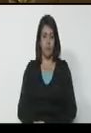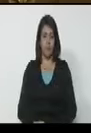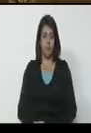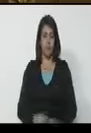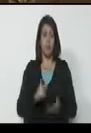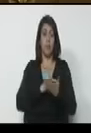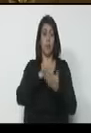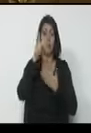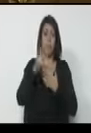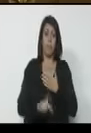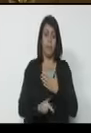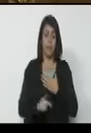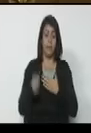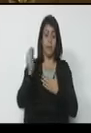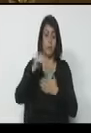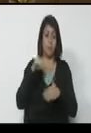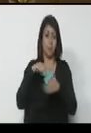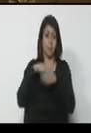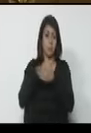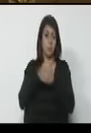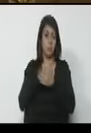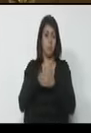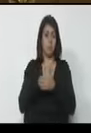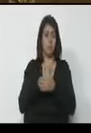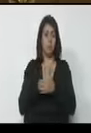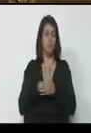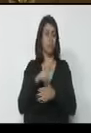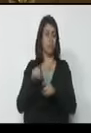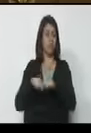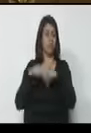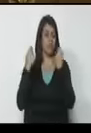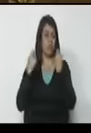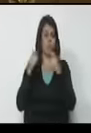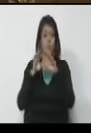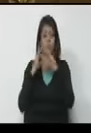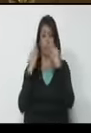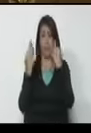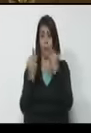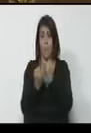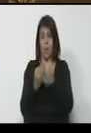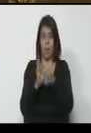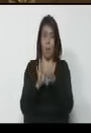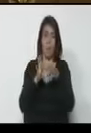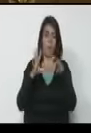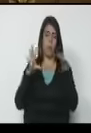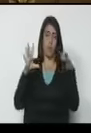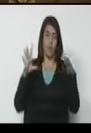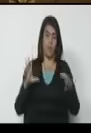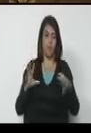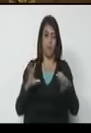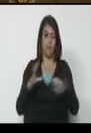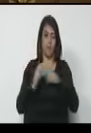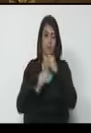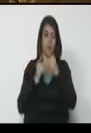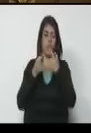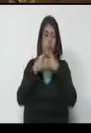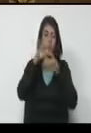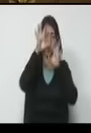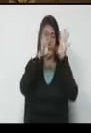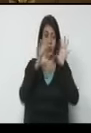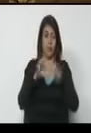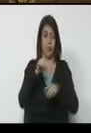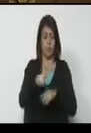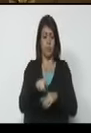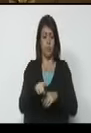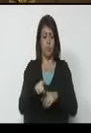El plan golpista, más allá del doloroso desmembramiento de nuestra familia hacia el exterior, era